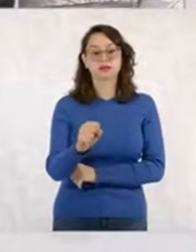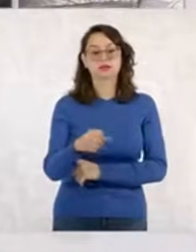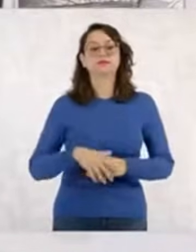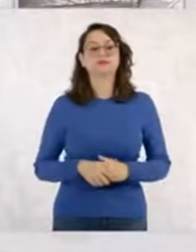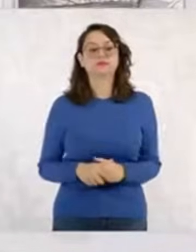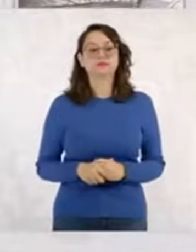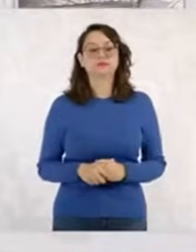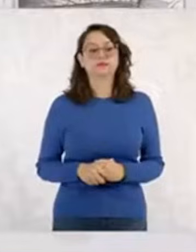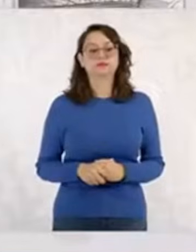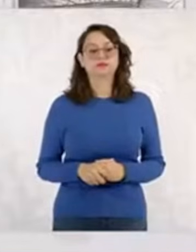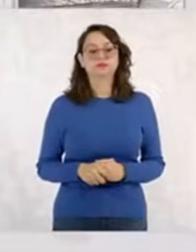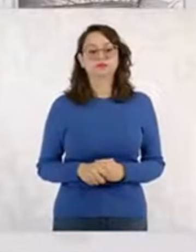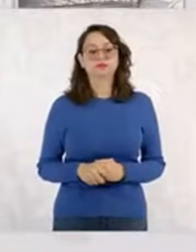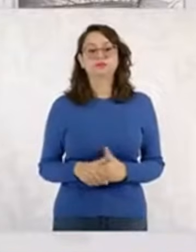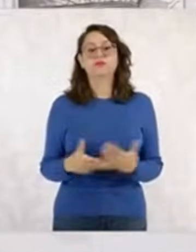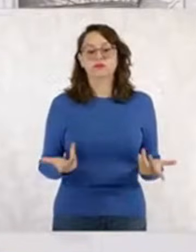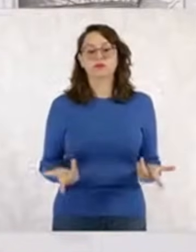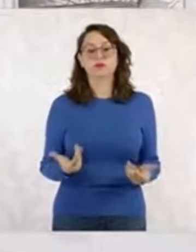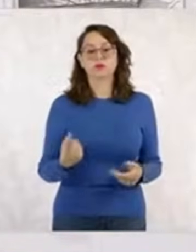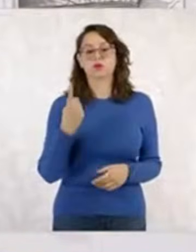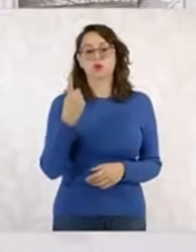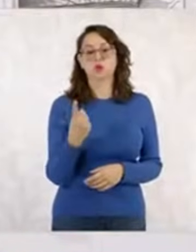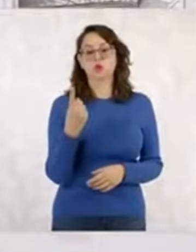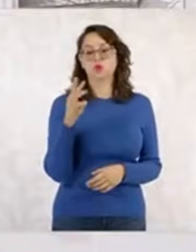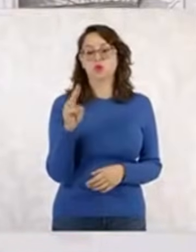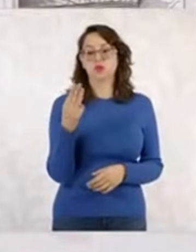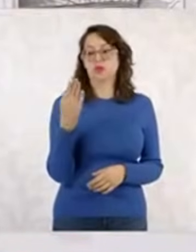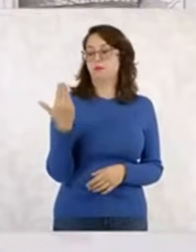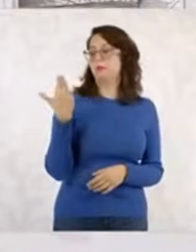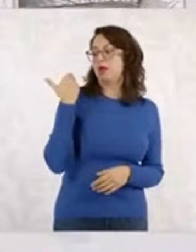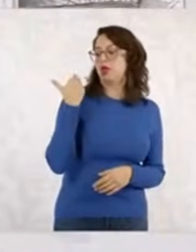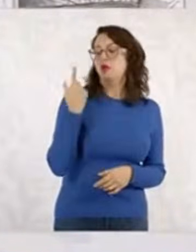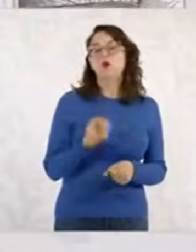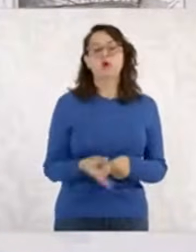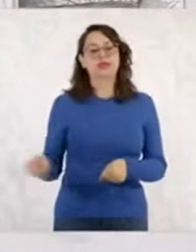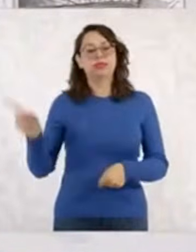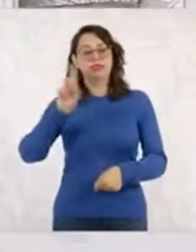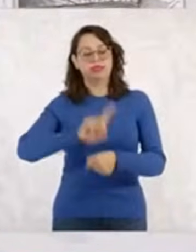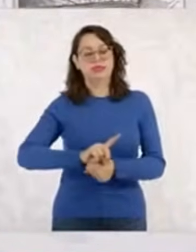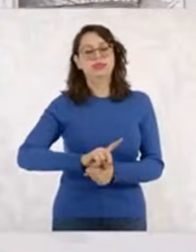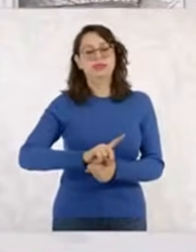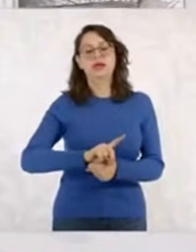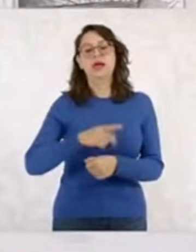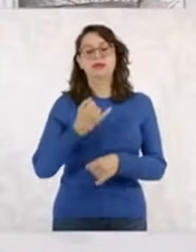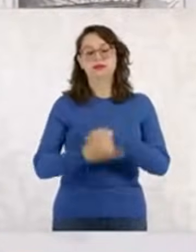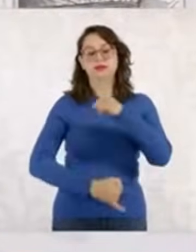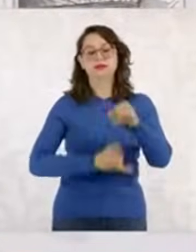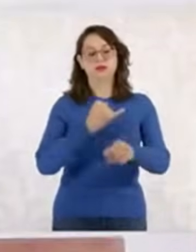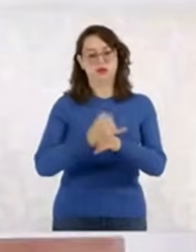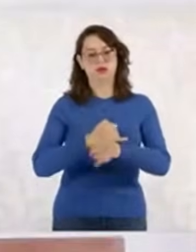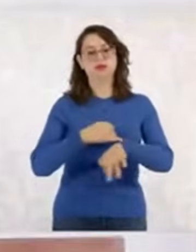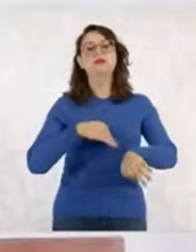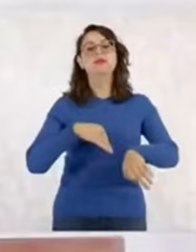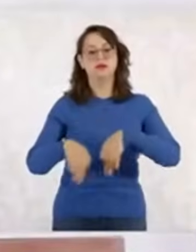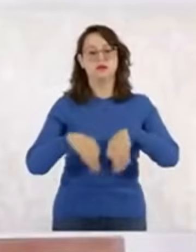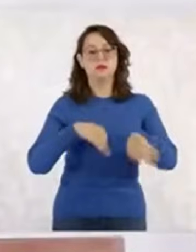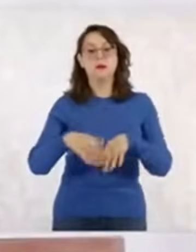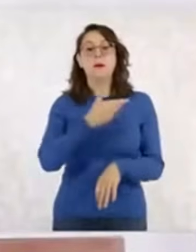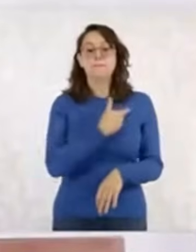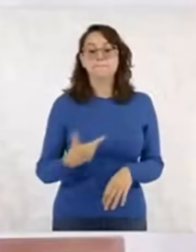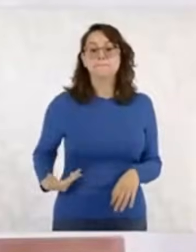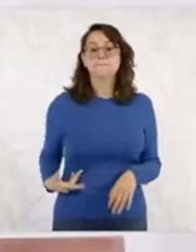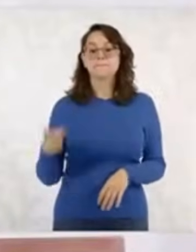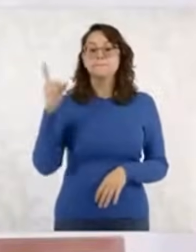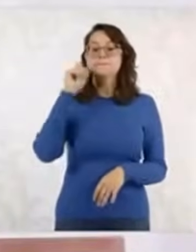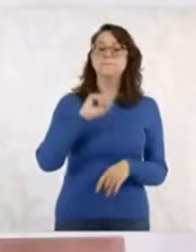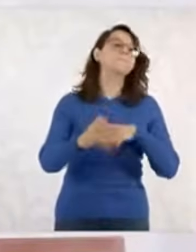además, el día 1 de mayo de este año, en el Día Internacional de las y los Trabajadores, nuestra presidenta anunció que